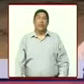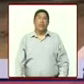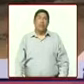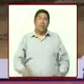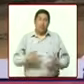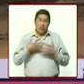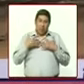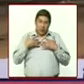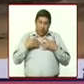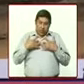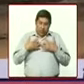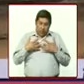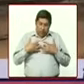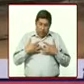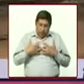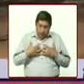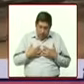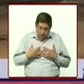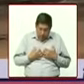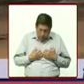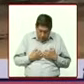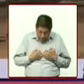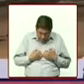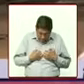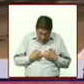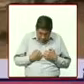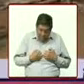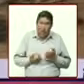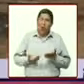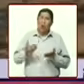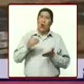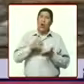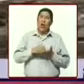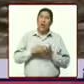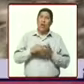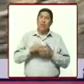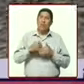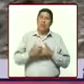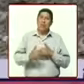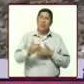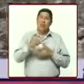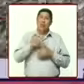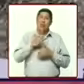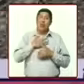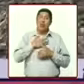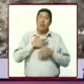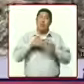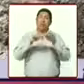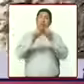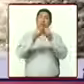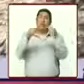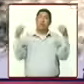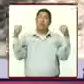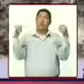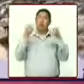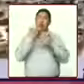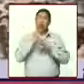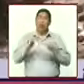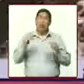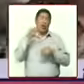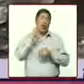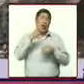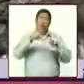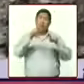Desmoraliza volver nuevamente a empezar desde cero. Aquí tenía su ropero de mis niñas, allá tenía el